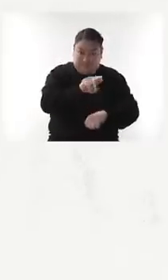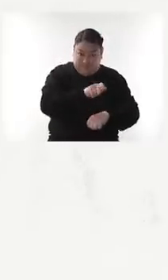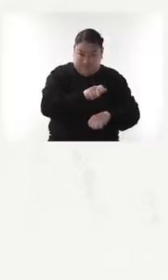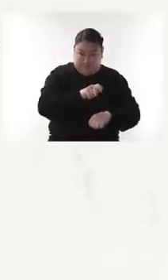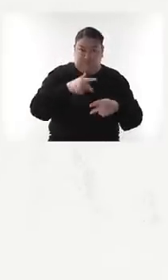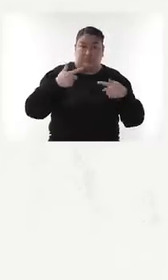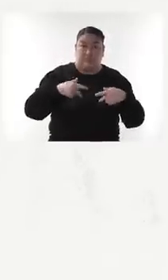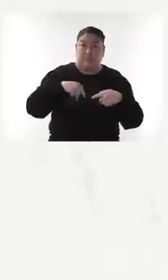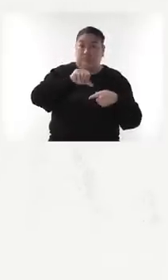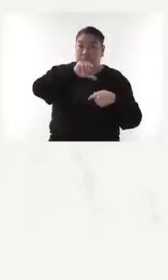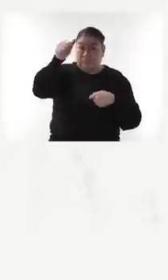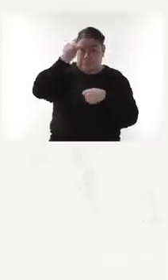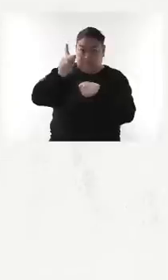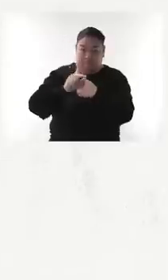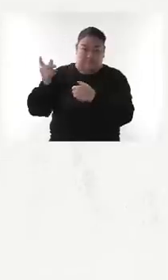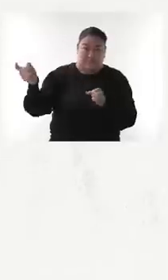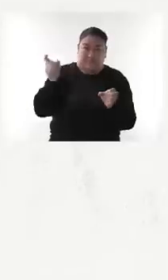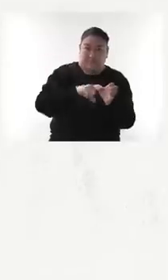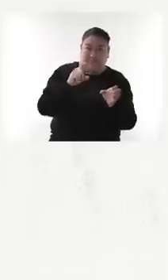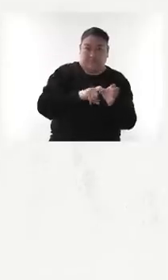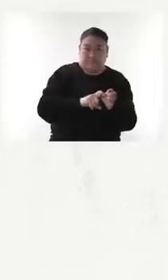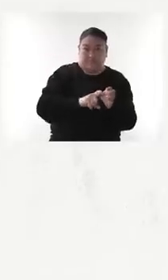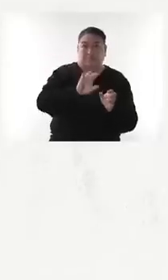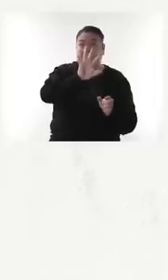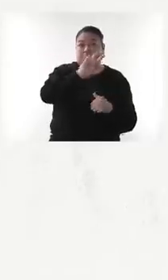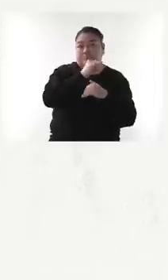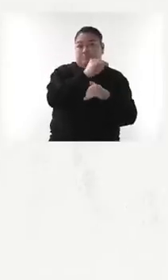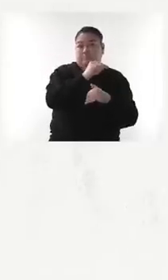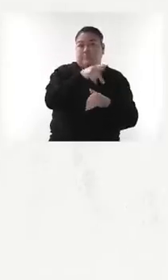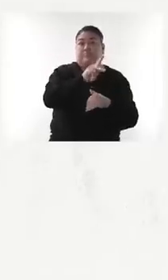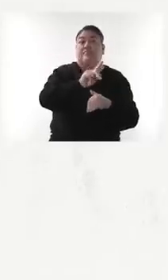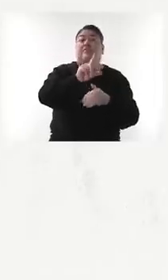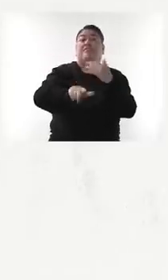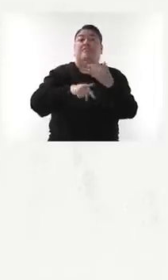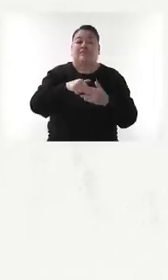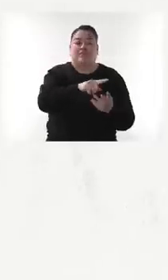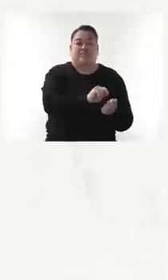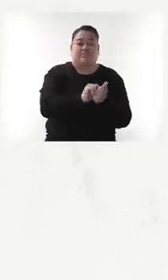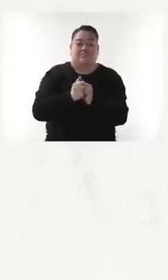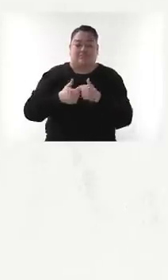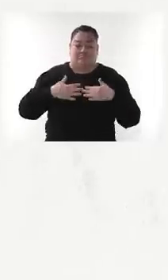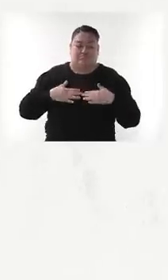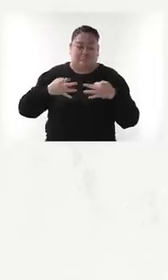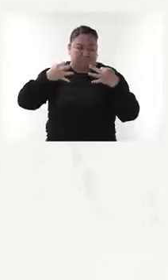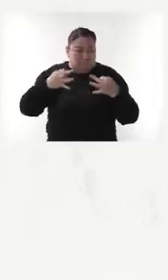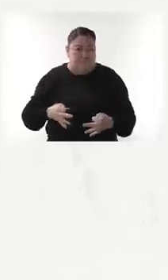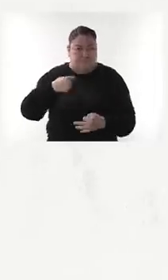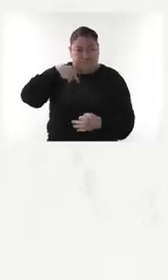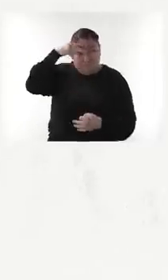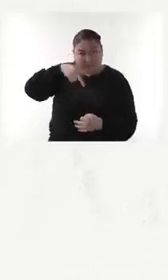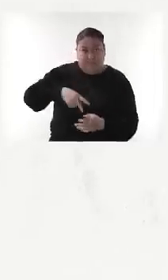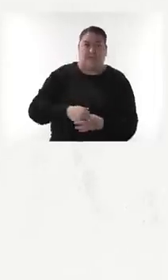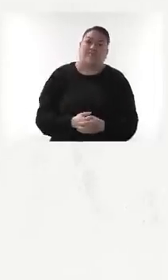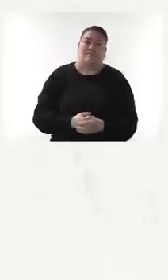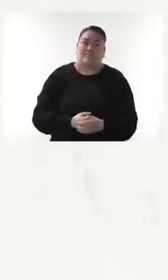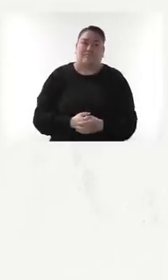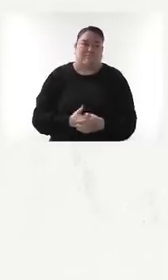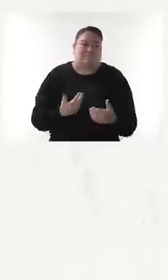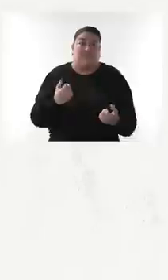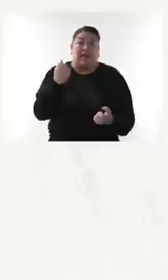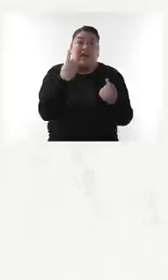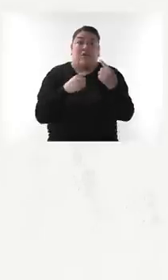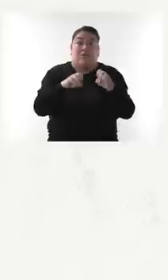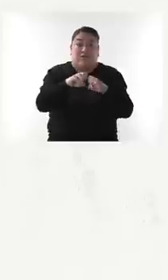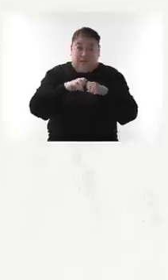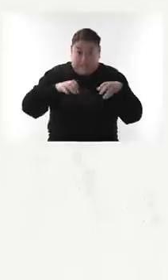cinco extranjeros, pero se dio el fenómeno de los naturalizados. Hubo equipos incluso que llegaron a